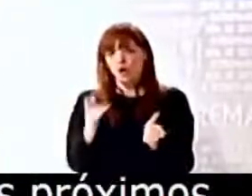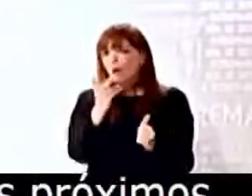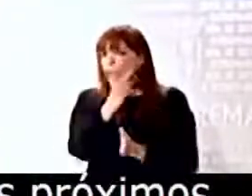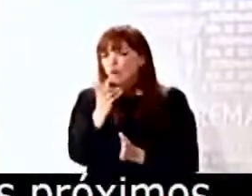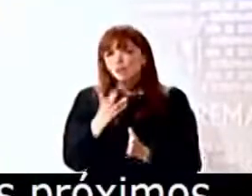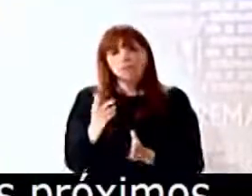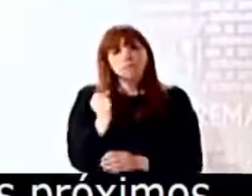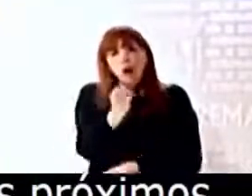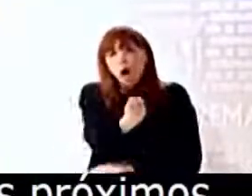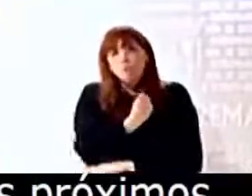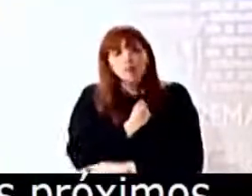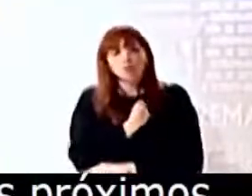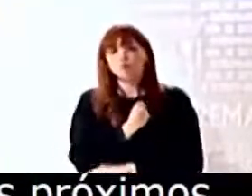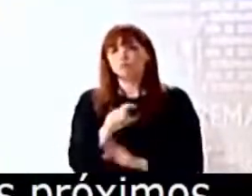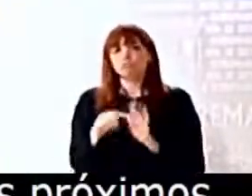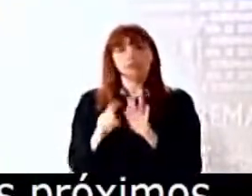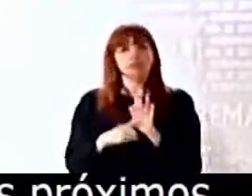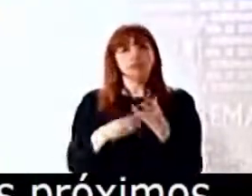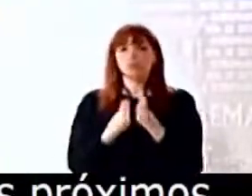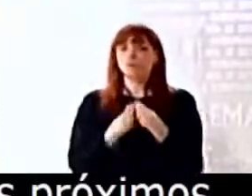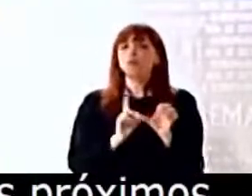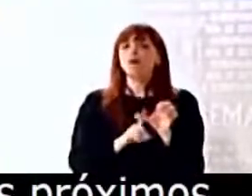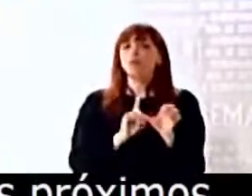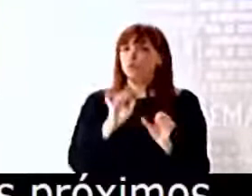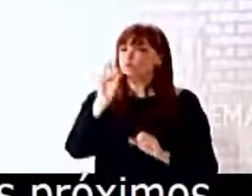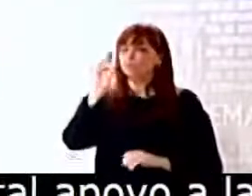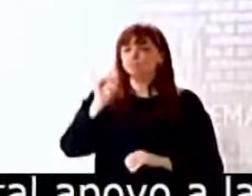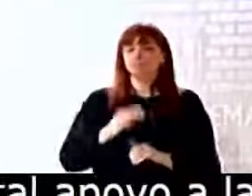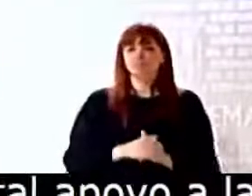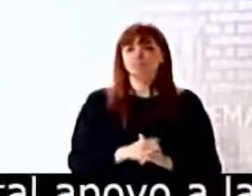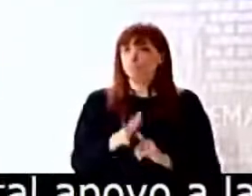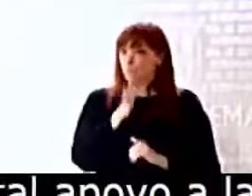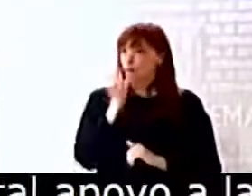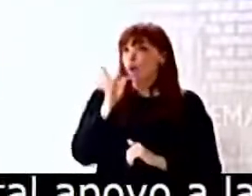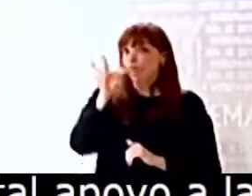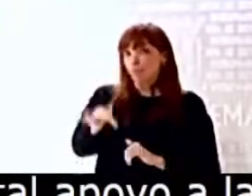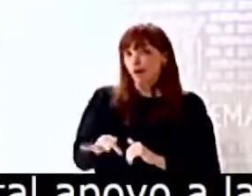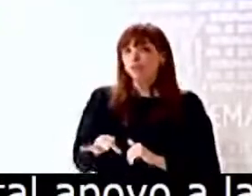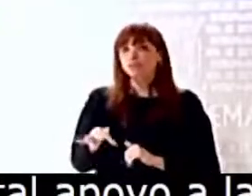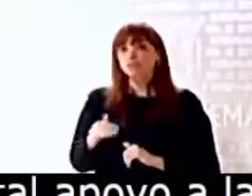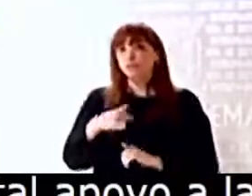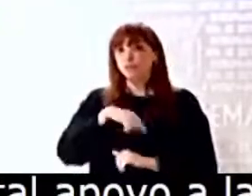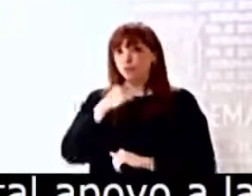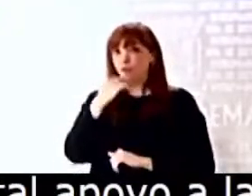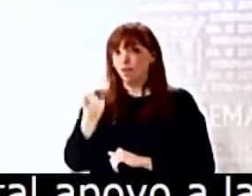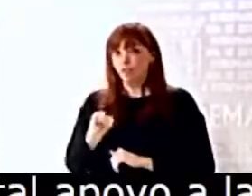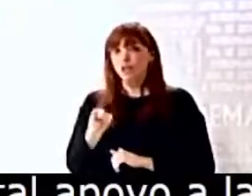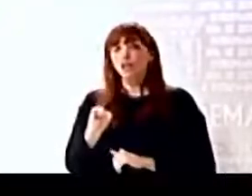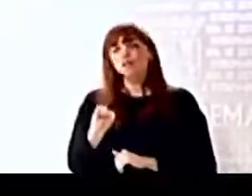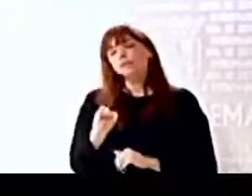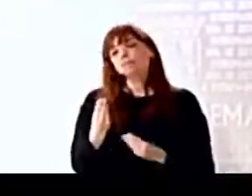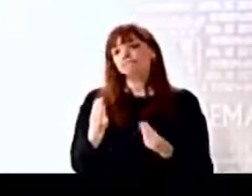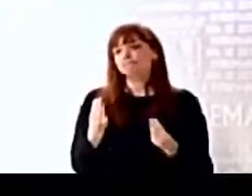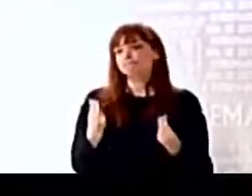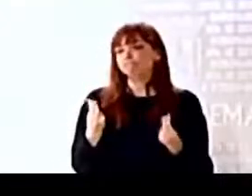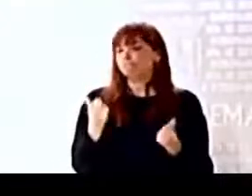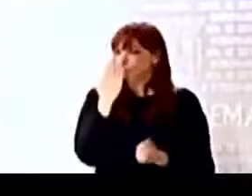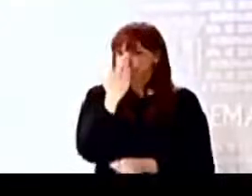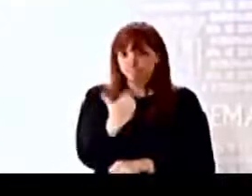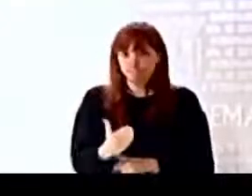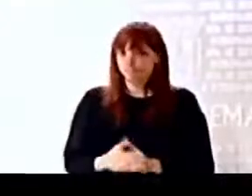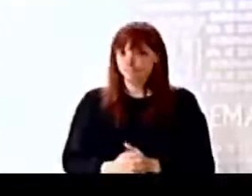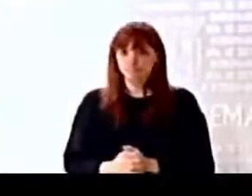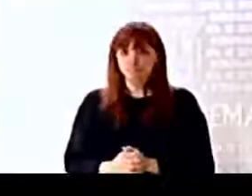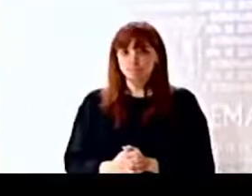mostrado total apoyo a la Junta de Extremadura, porque además, y se lo voy a decir de una manera muy franca, mientras